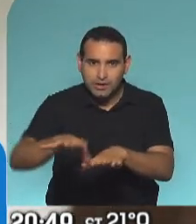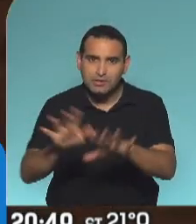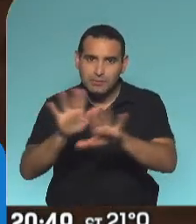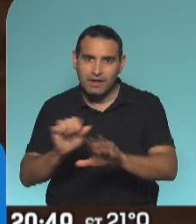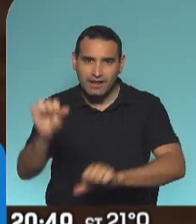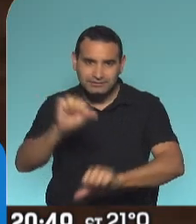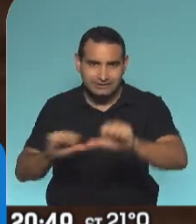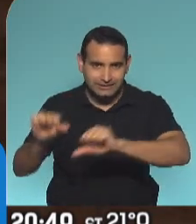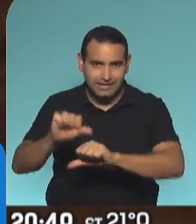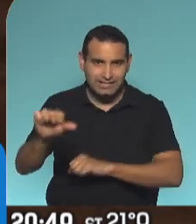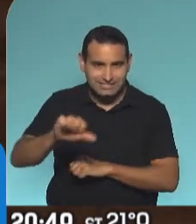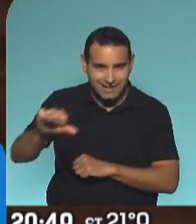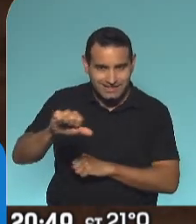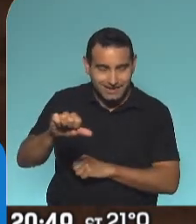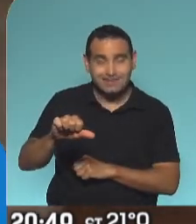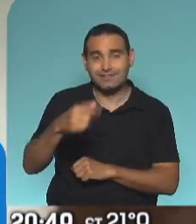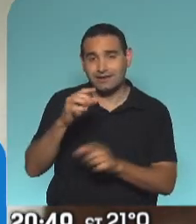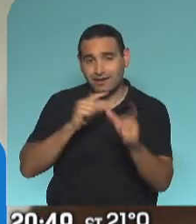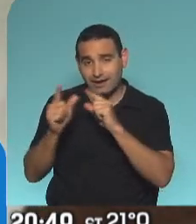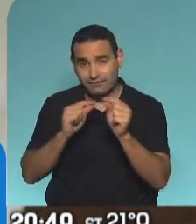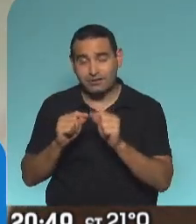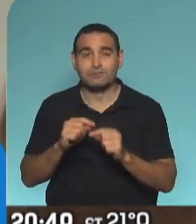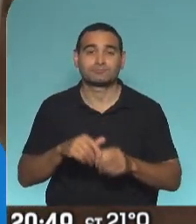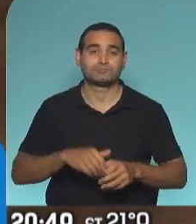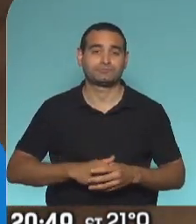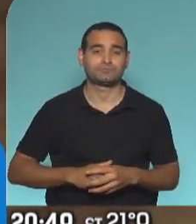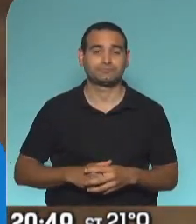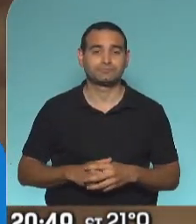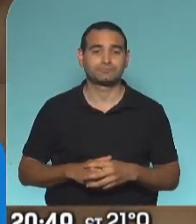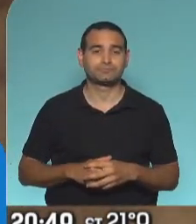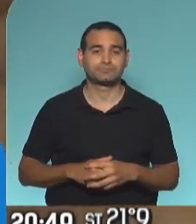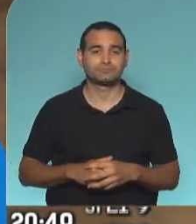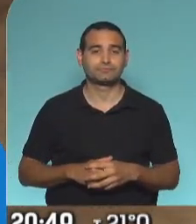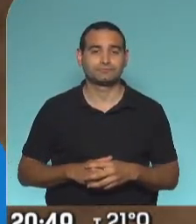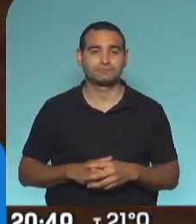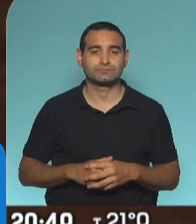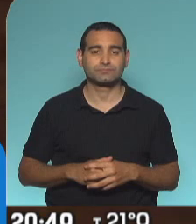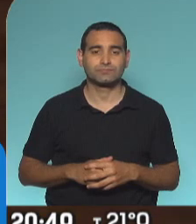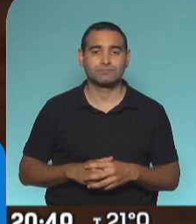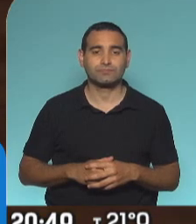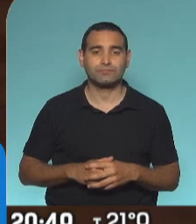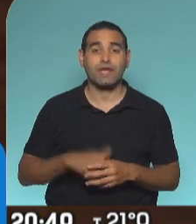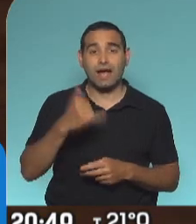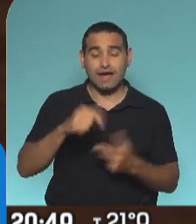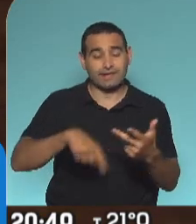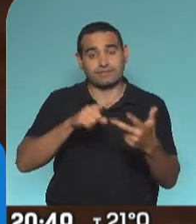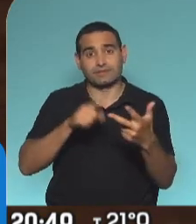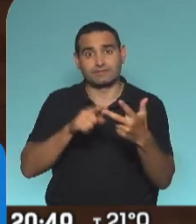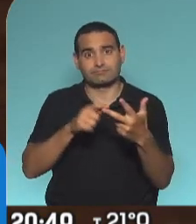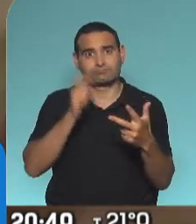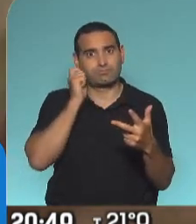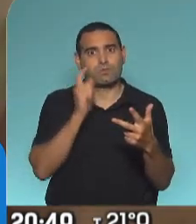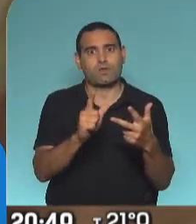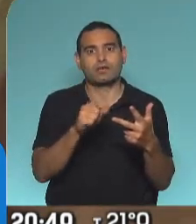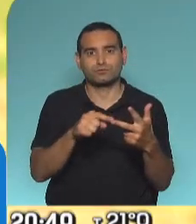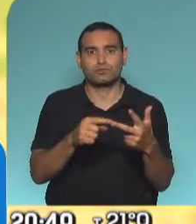aceites entonces eso tiene que estar hecho en los canales que correspondan y podemos hablar de un tercer logro que es la